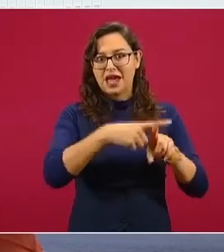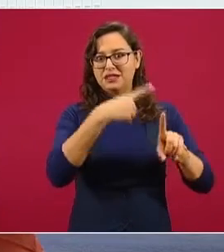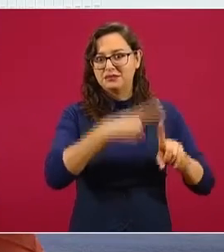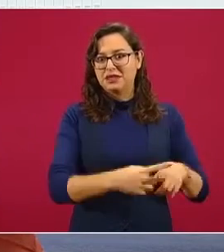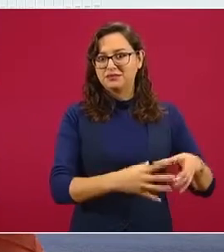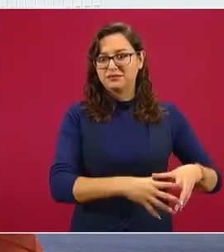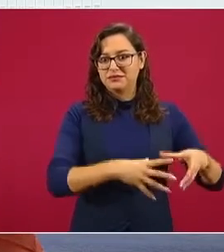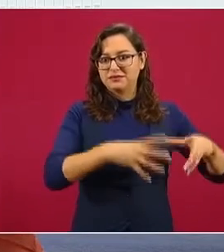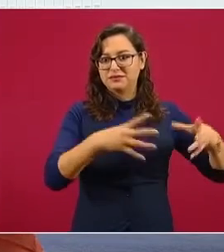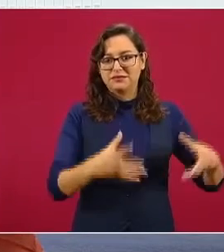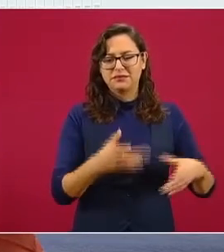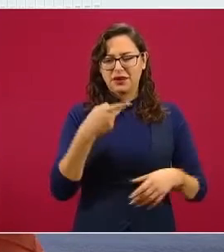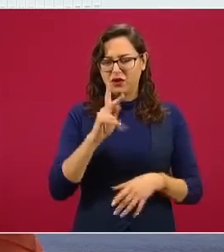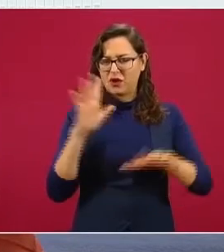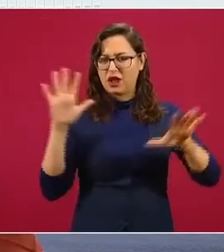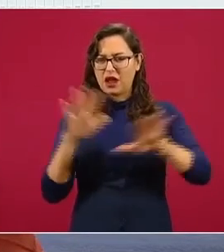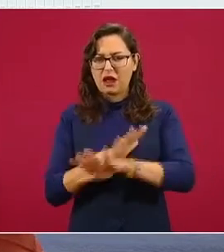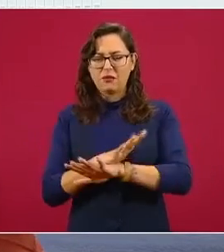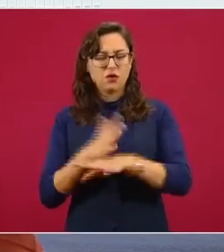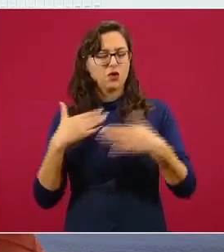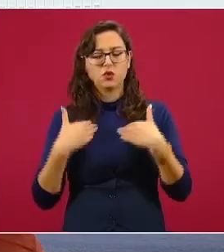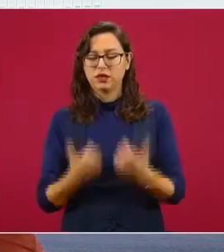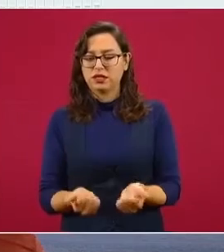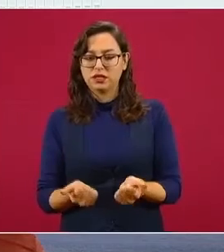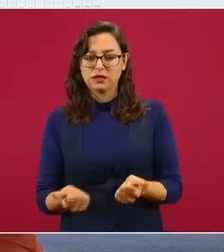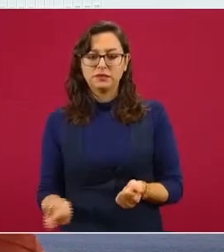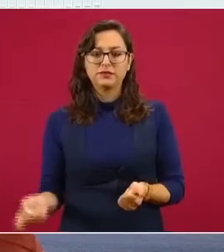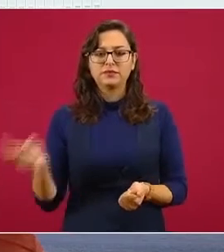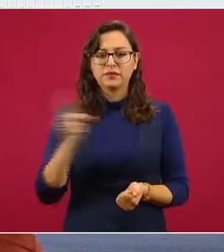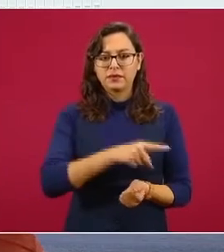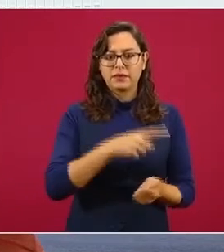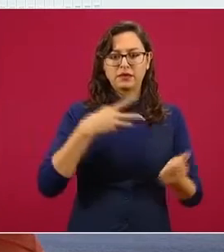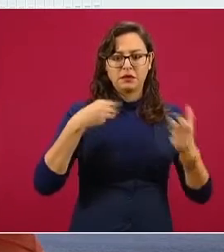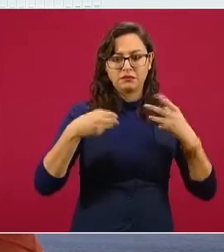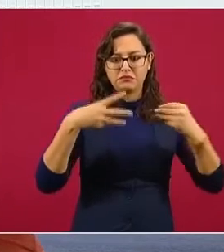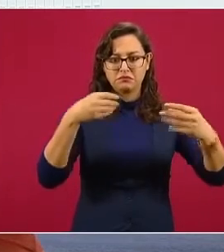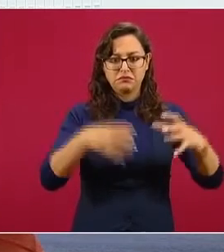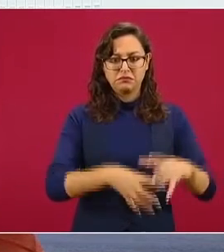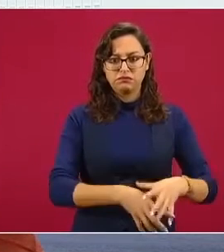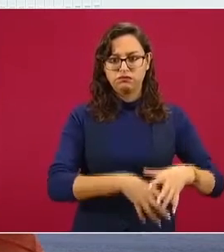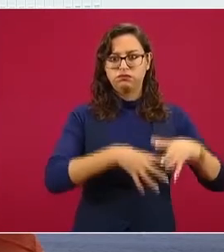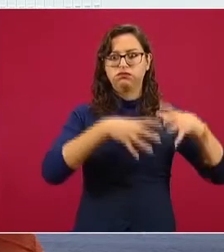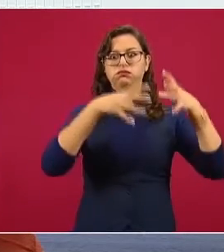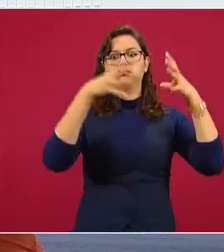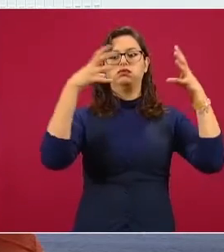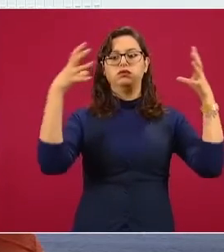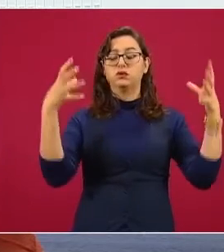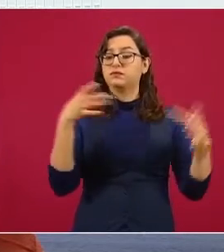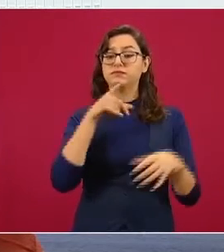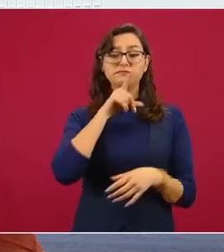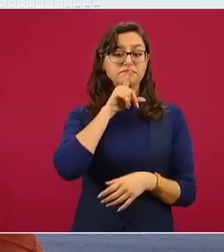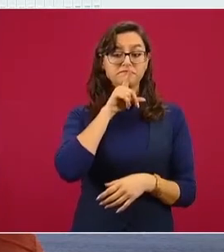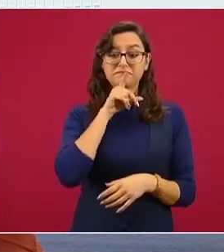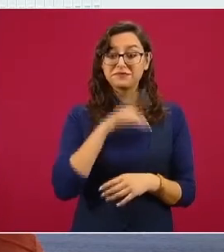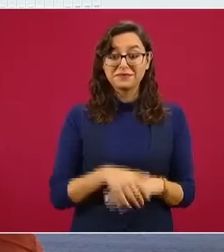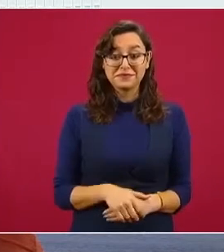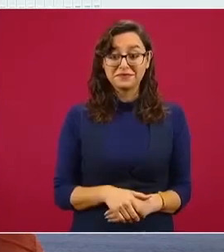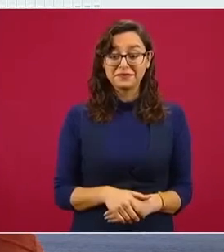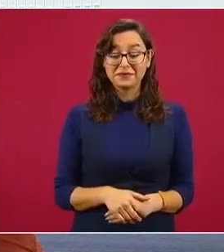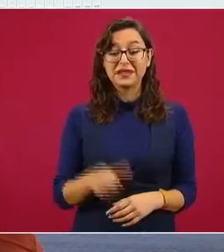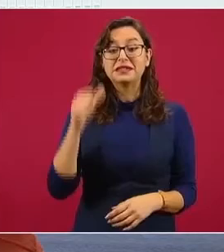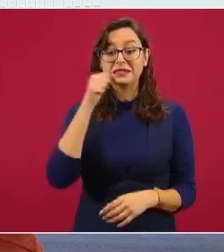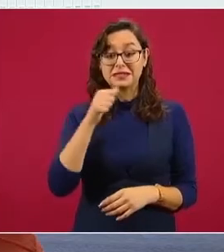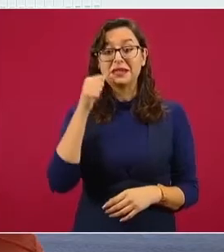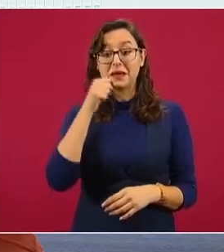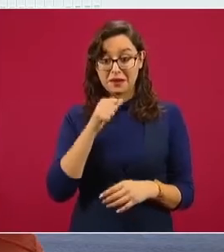va cambiando la epidemia y nos da una falsa impresión de que la epidemia va en aumento. No, siempre va a haber